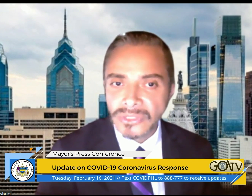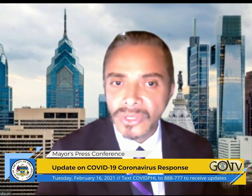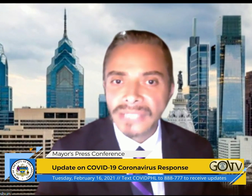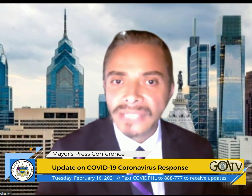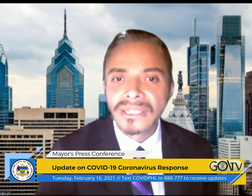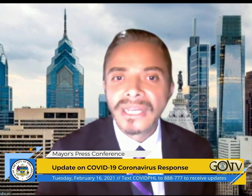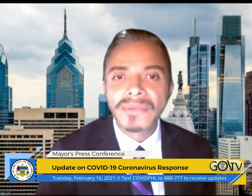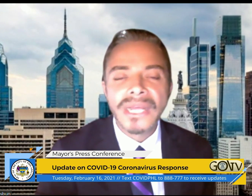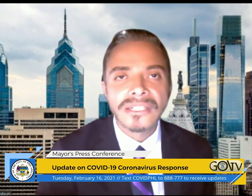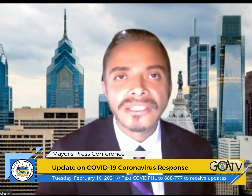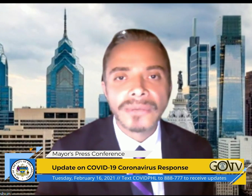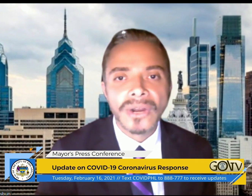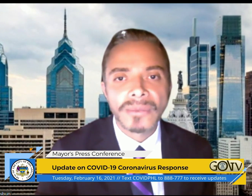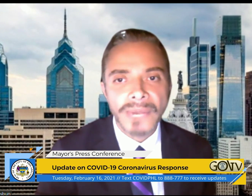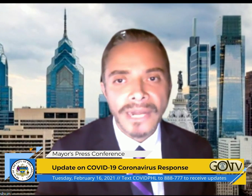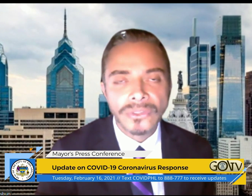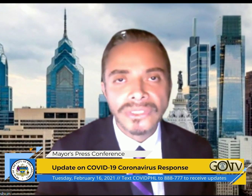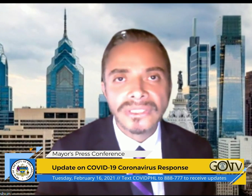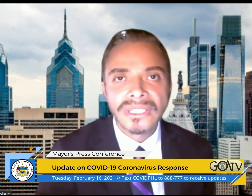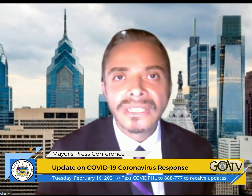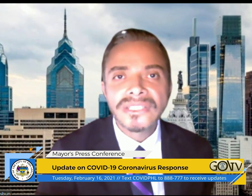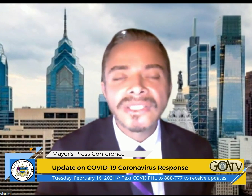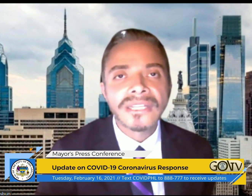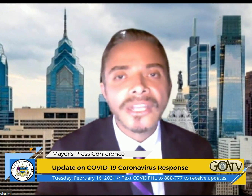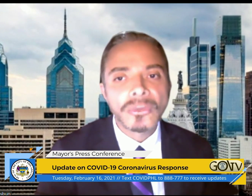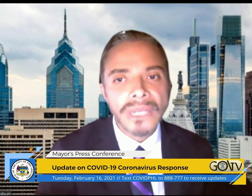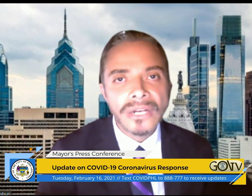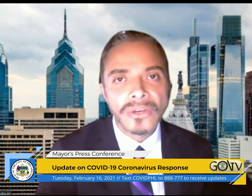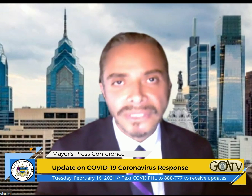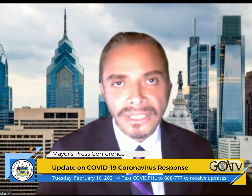151.946 personas habían recibido la primera dosis y